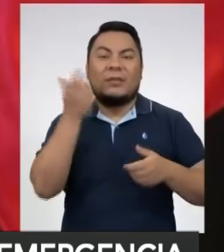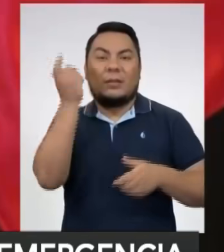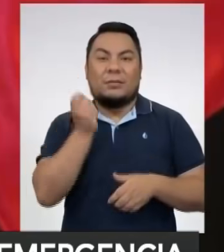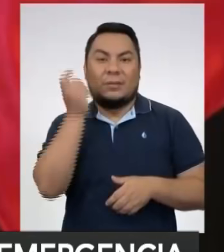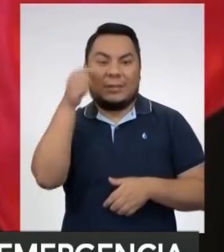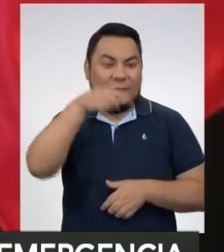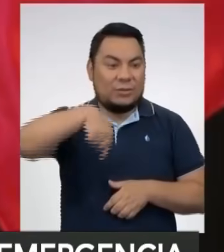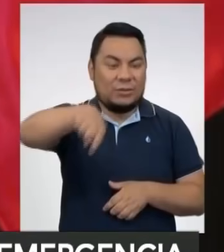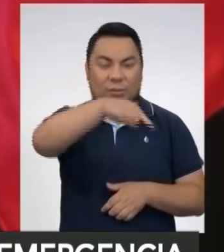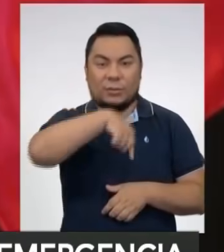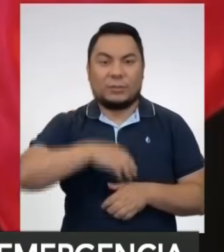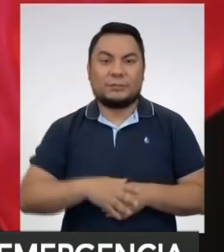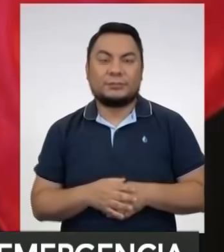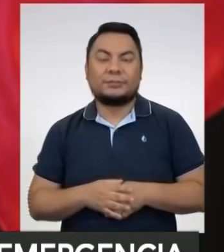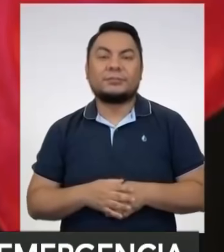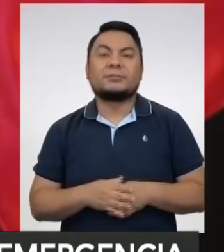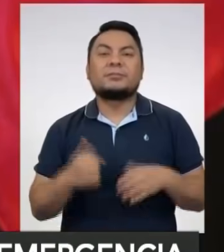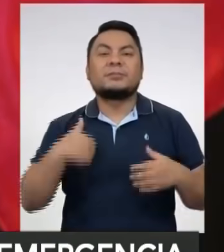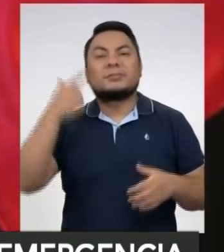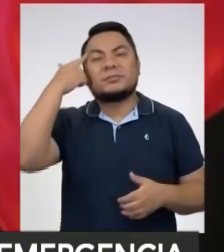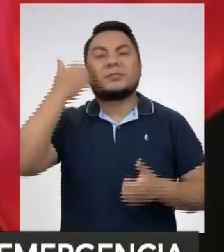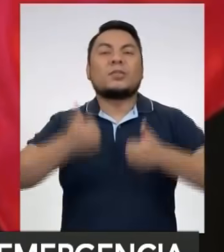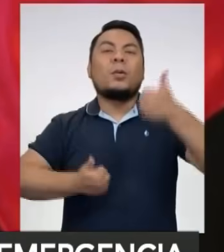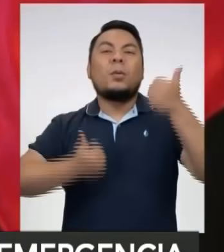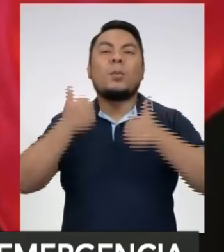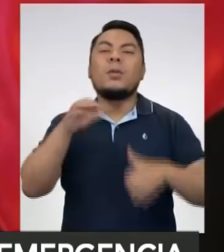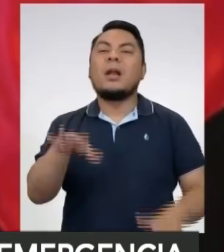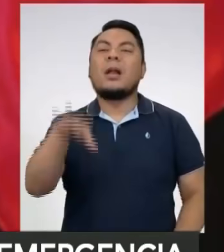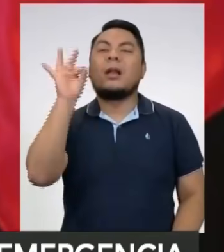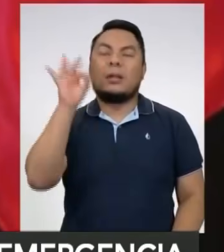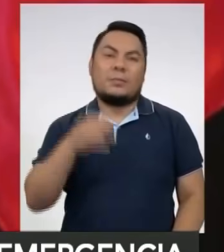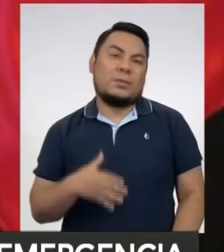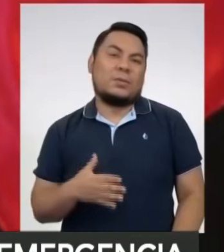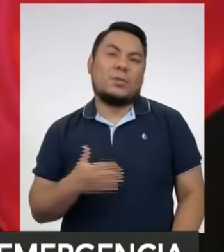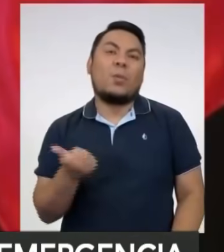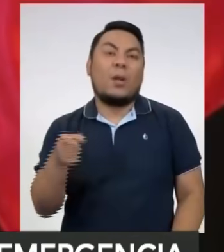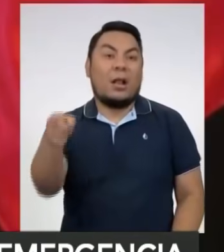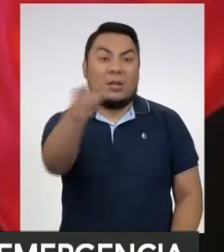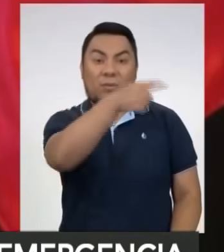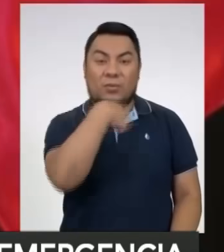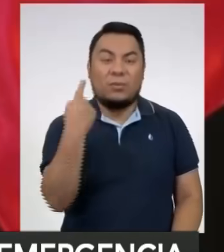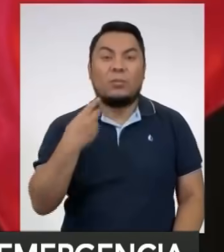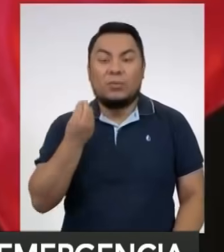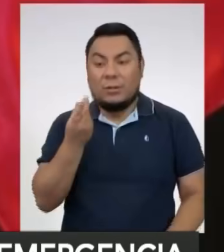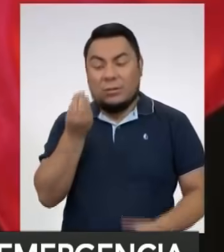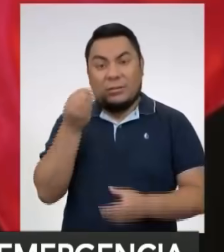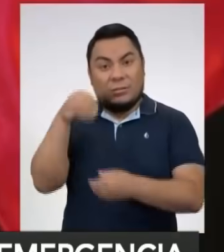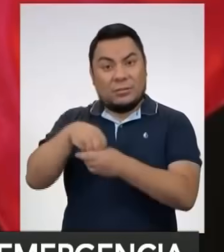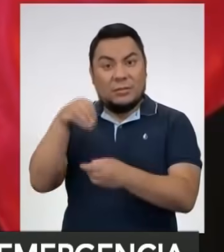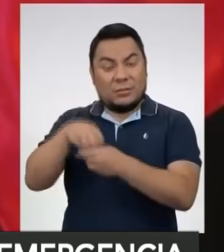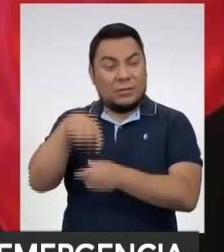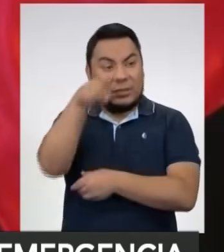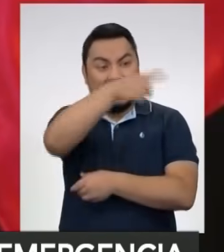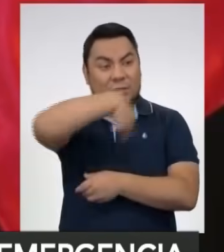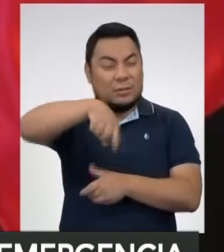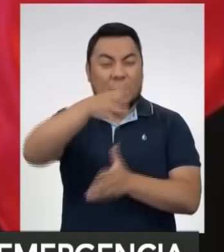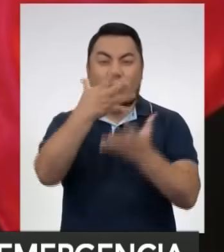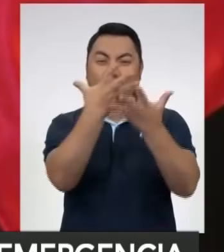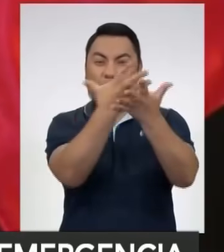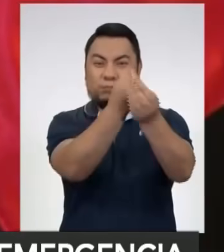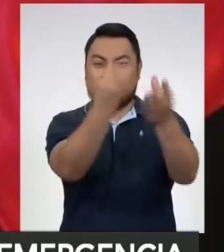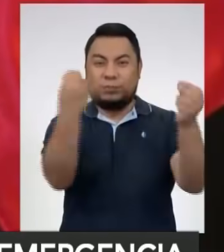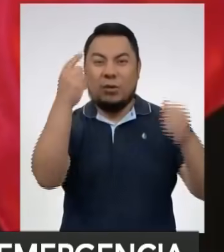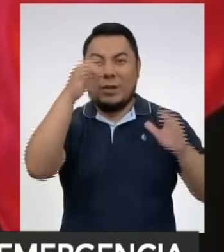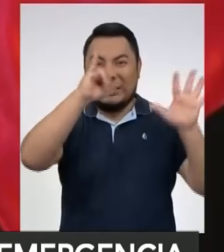pensiones, ¿a cuál elegimos? Porque no podemos, tenemos montos que son los que